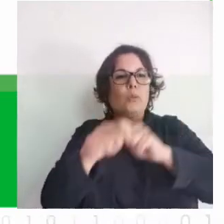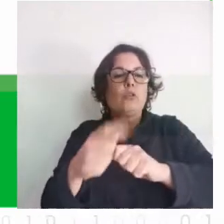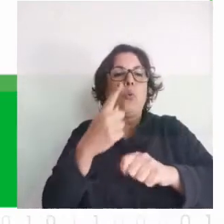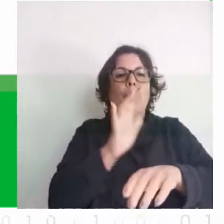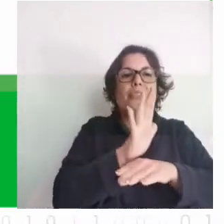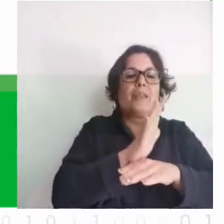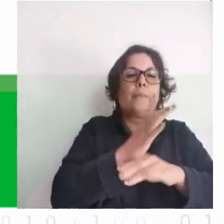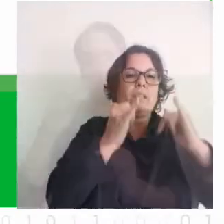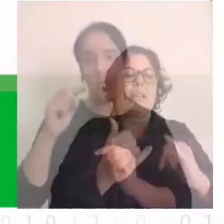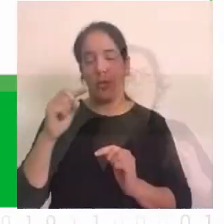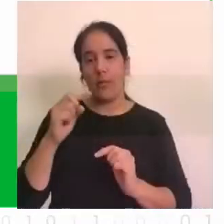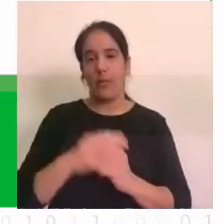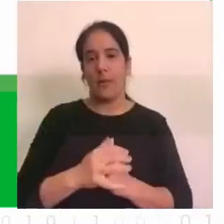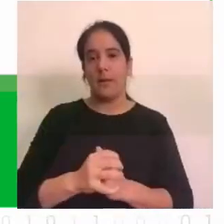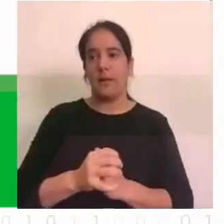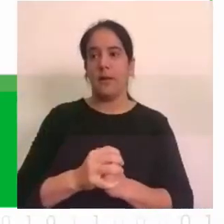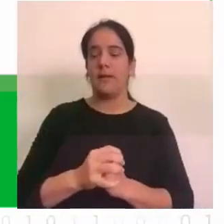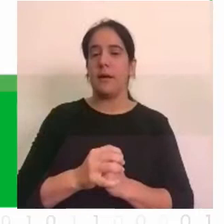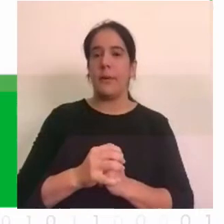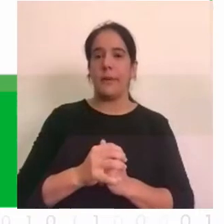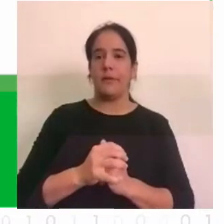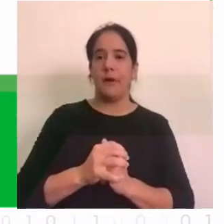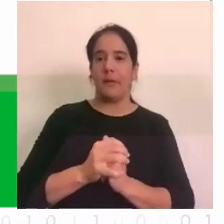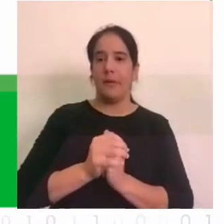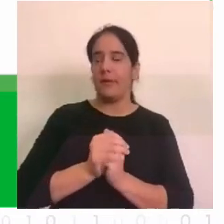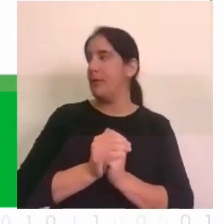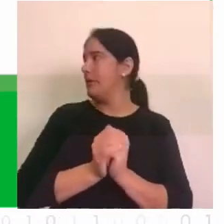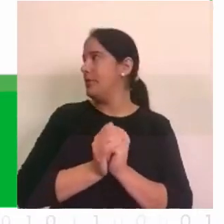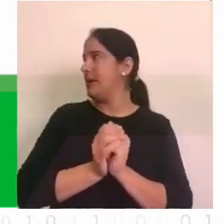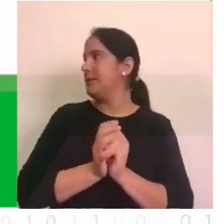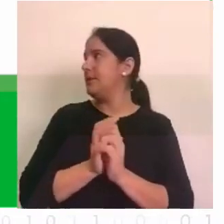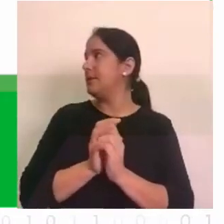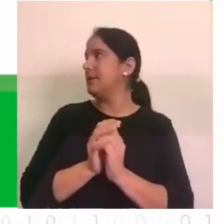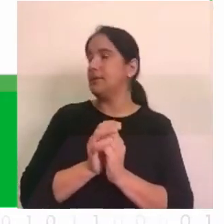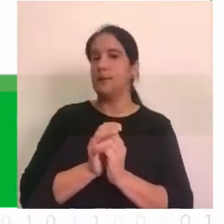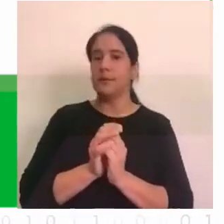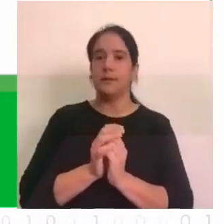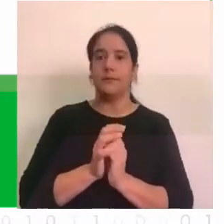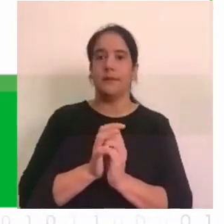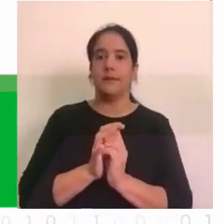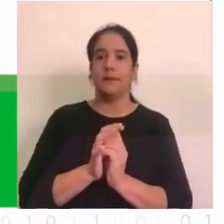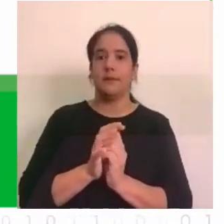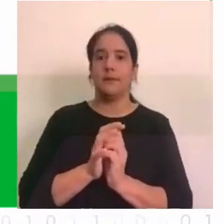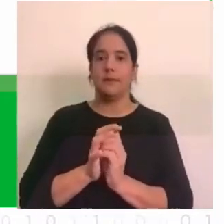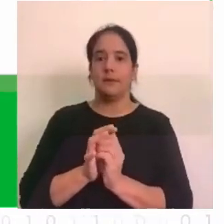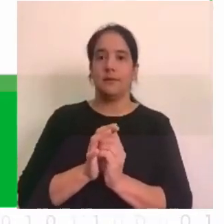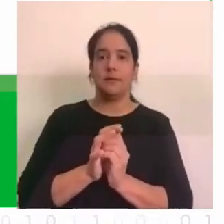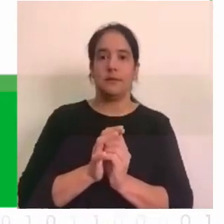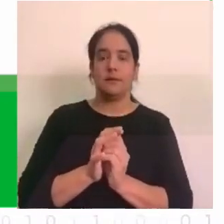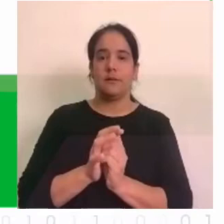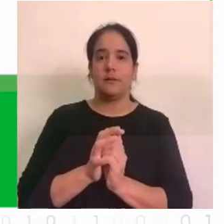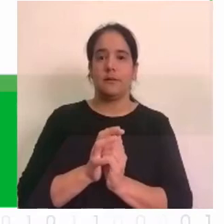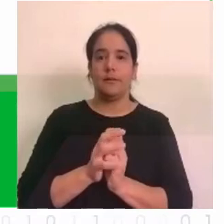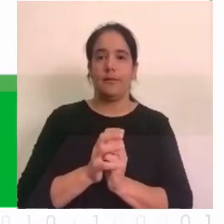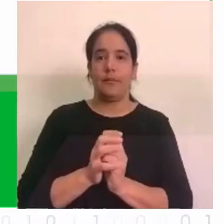tenemos en cada lugar del genoma, que puede ser, muchas veces son lugares predeterminados. Es decir, bueno, ya sabemos que hay 50.000 posiciones